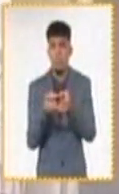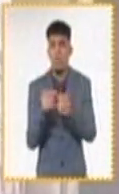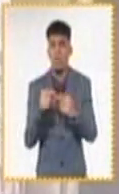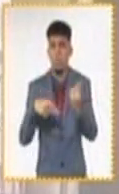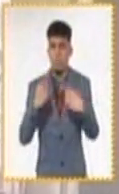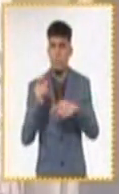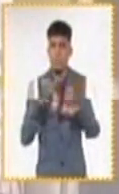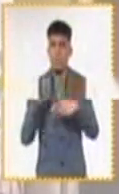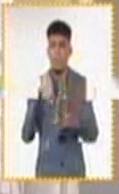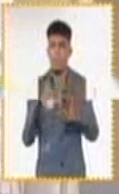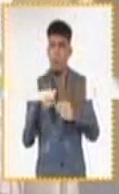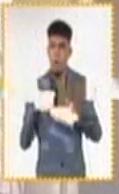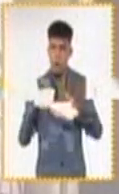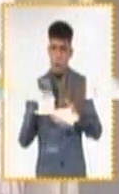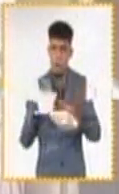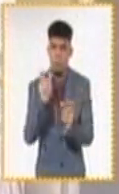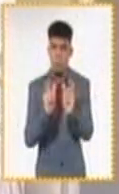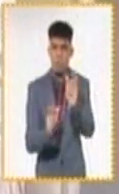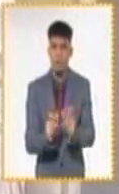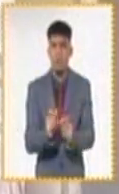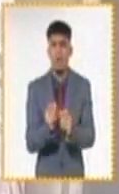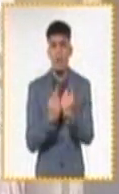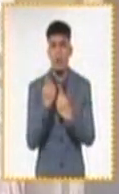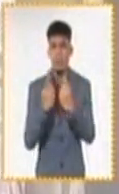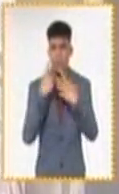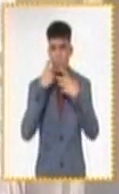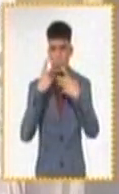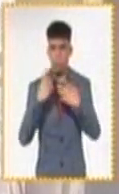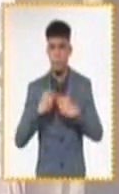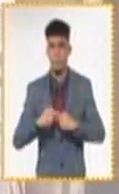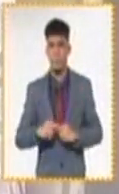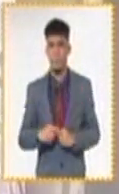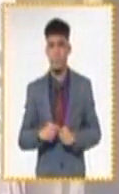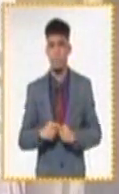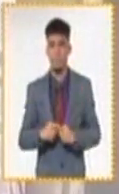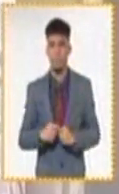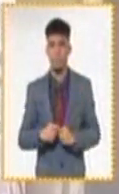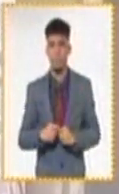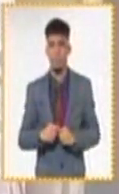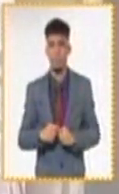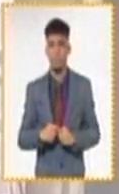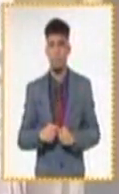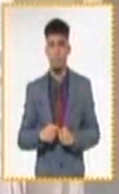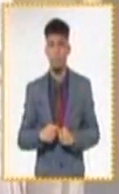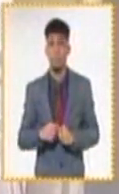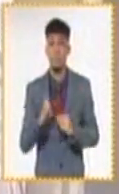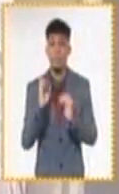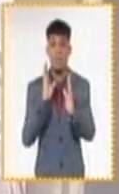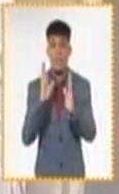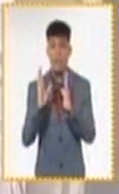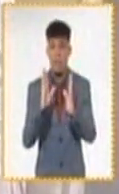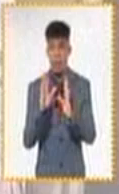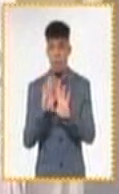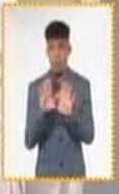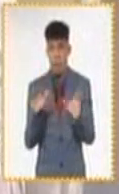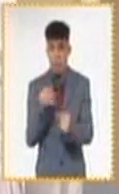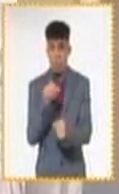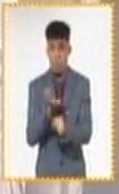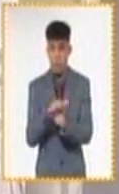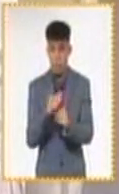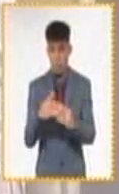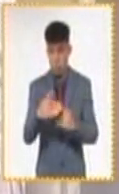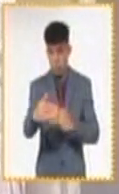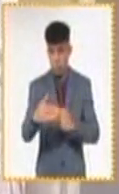y consensuar visiones y perspectivas. Y en ese sentido, la etapa que se abre con como